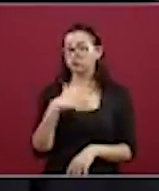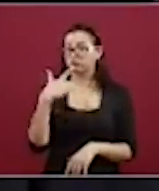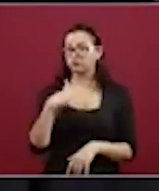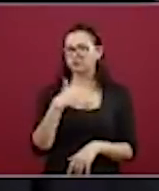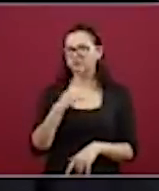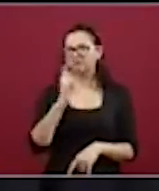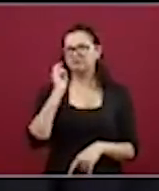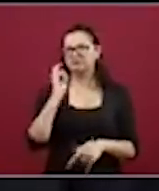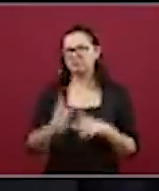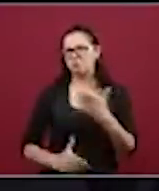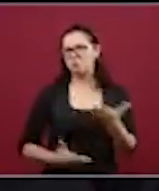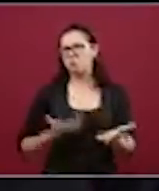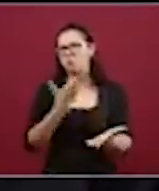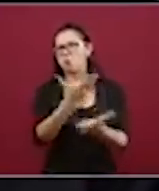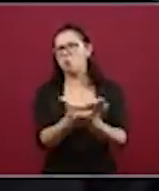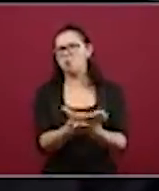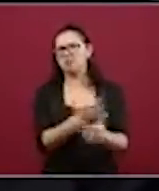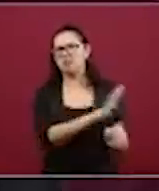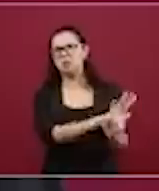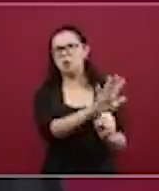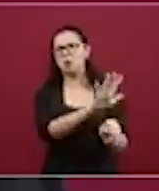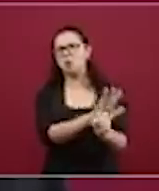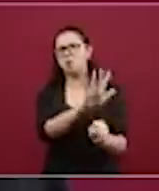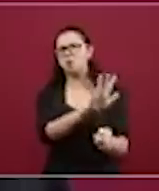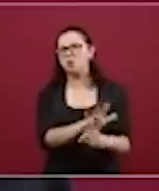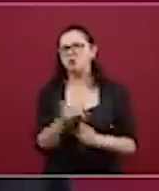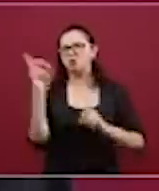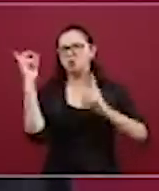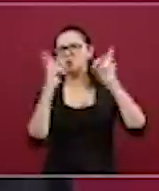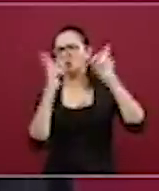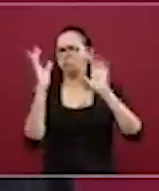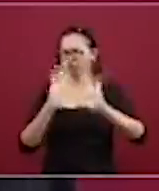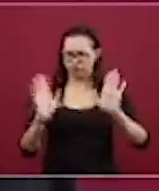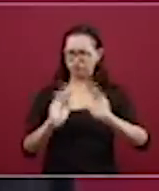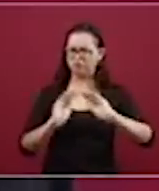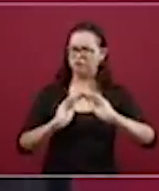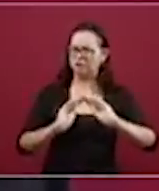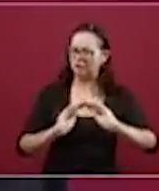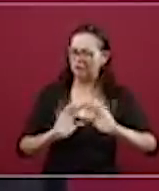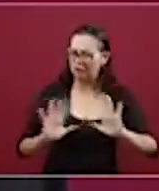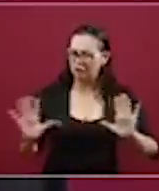proponiendo, para que no se vaya a sacar algo de contexto.